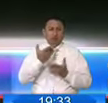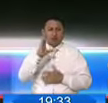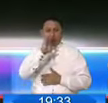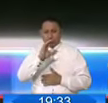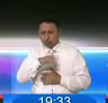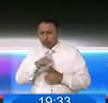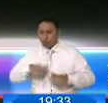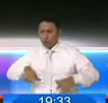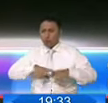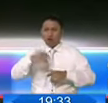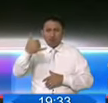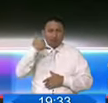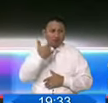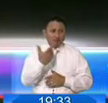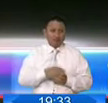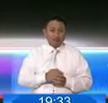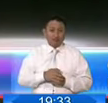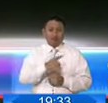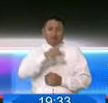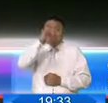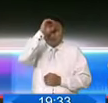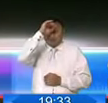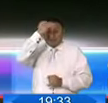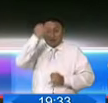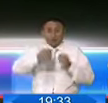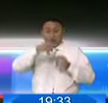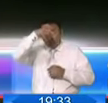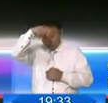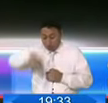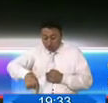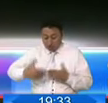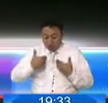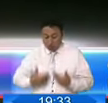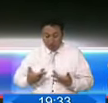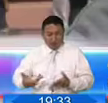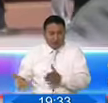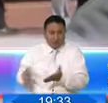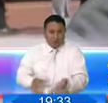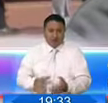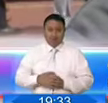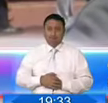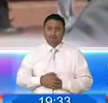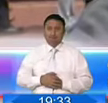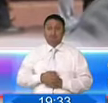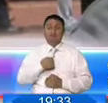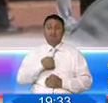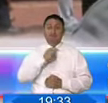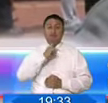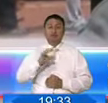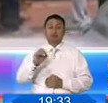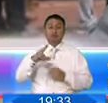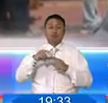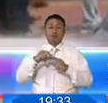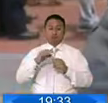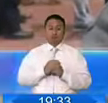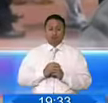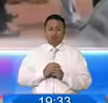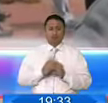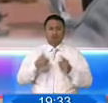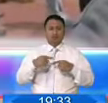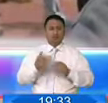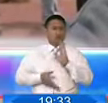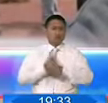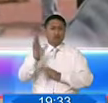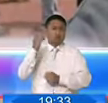diferentes lugares sin saber que al fondo de la cañada estaban los cuerpos civilidad mi tío y mi primo como todos los días ellos